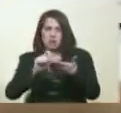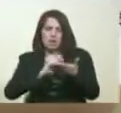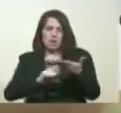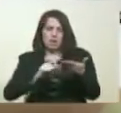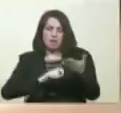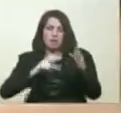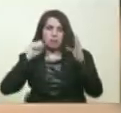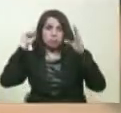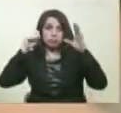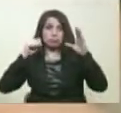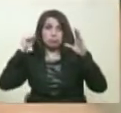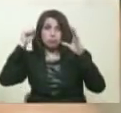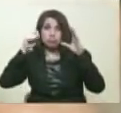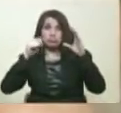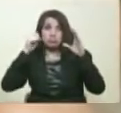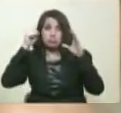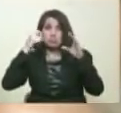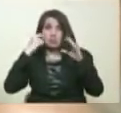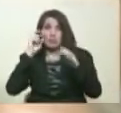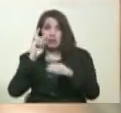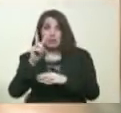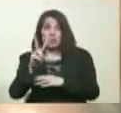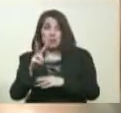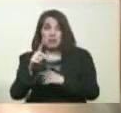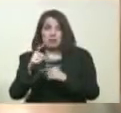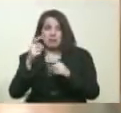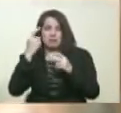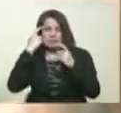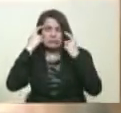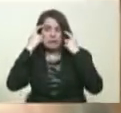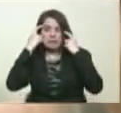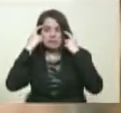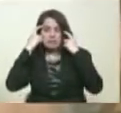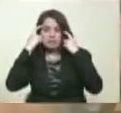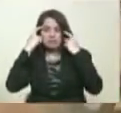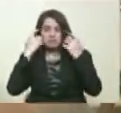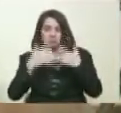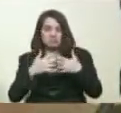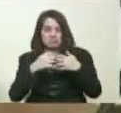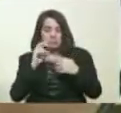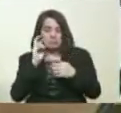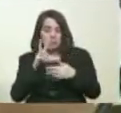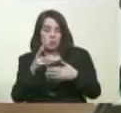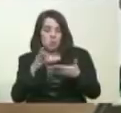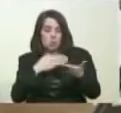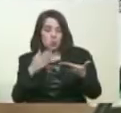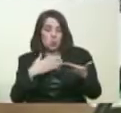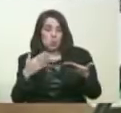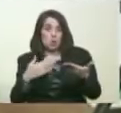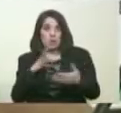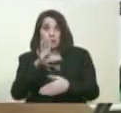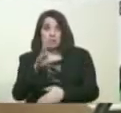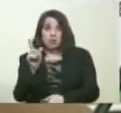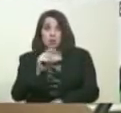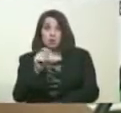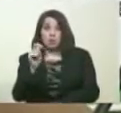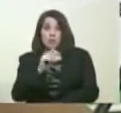película, hay que meterle el coco a esto, que apenas en 5 meses un